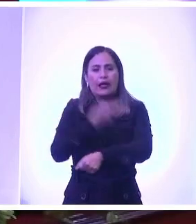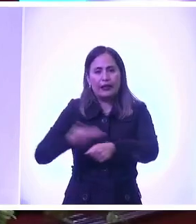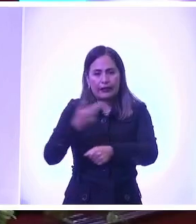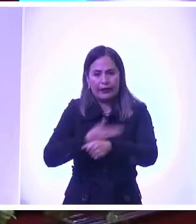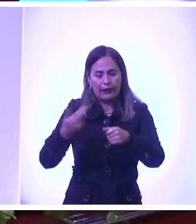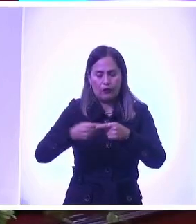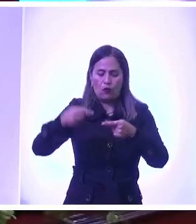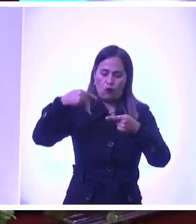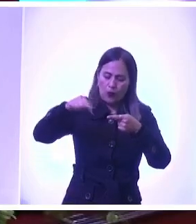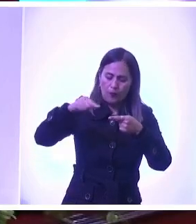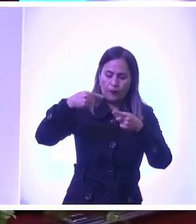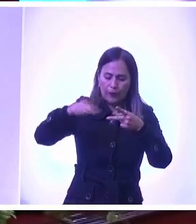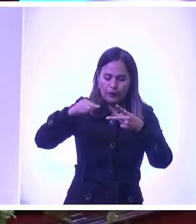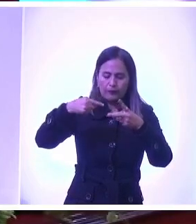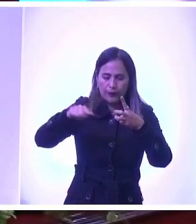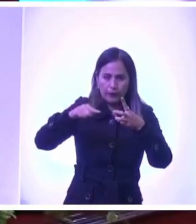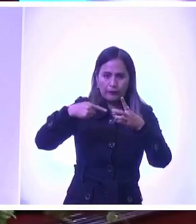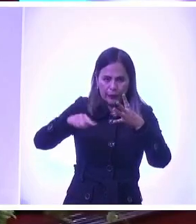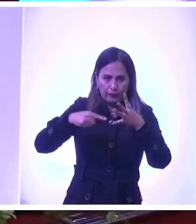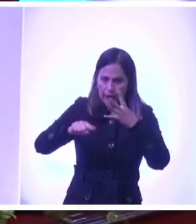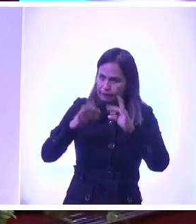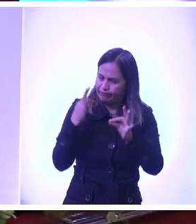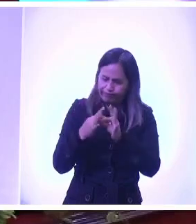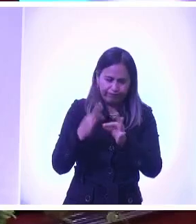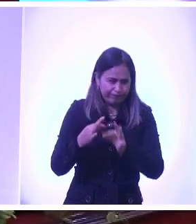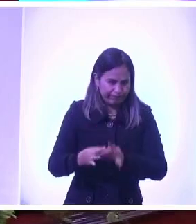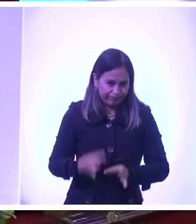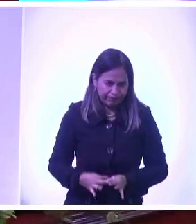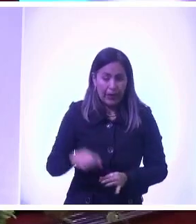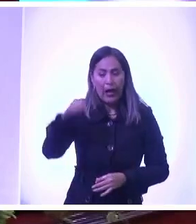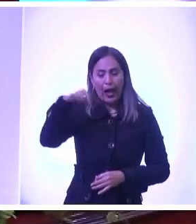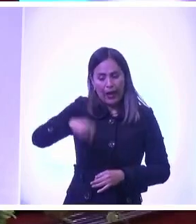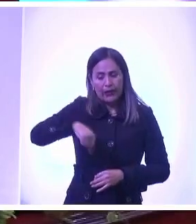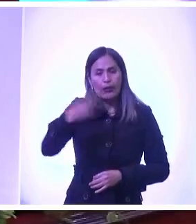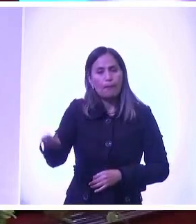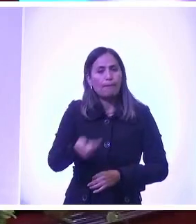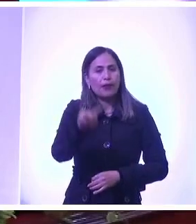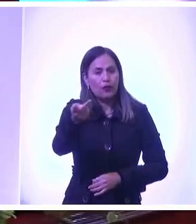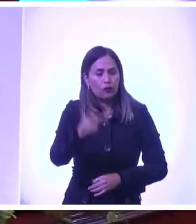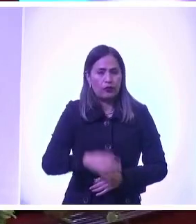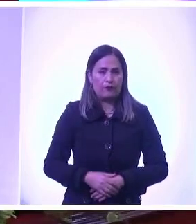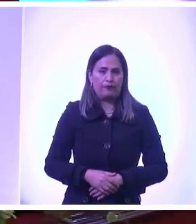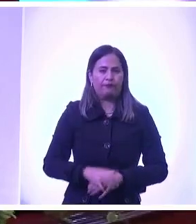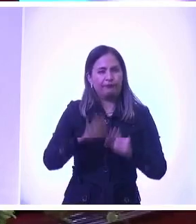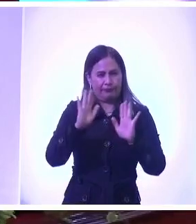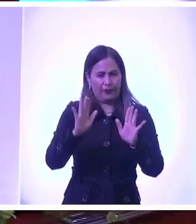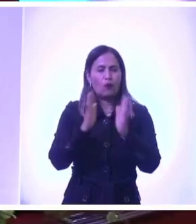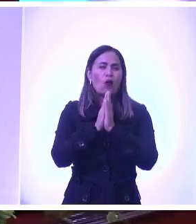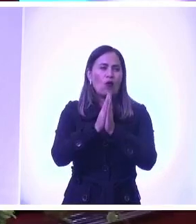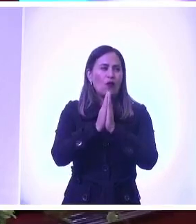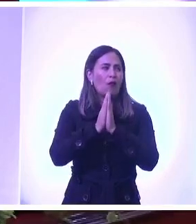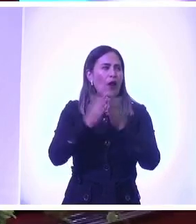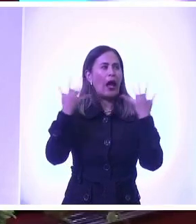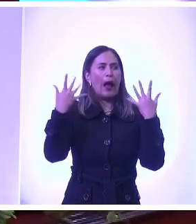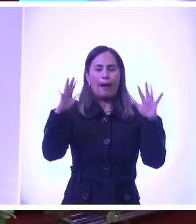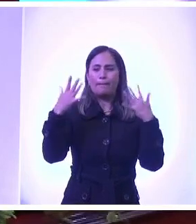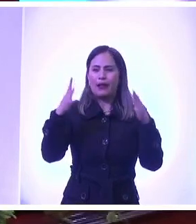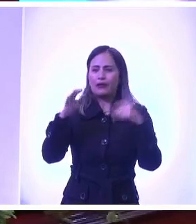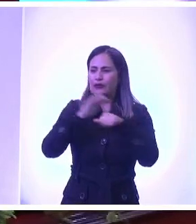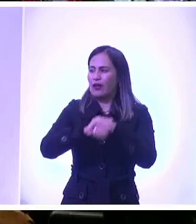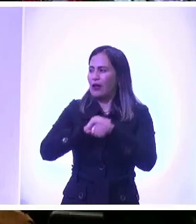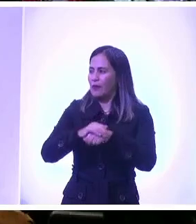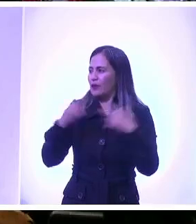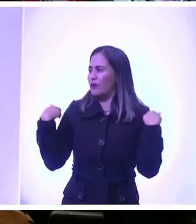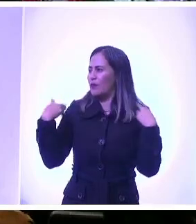teníamos que cumplir luego entonces y la pregunta del foro es además quiero que le demos un aplauso a mi querido amigo maestro